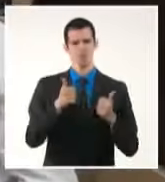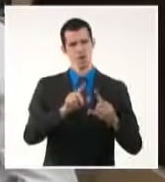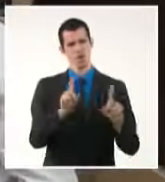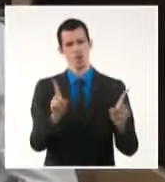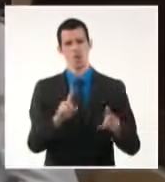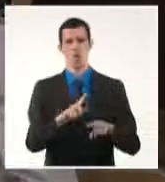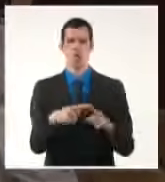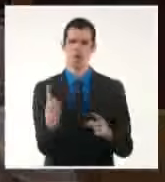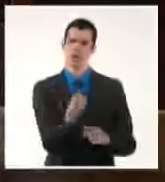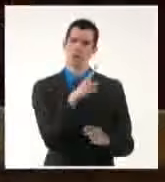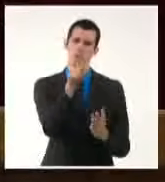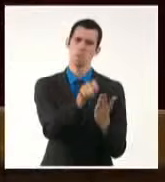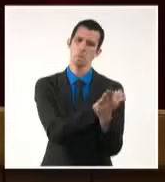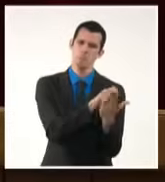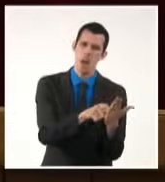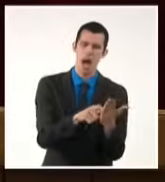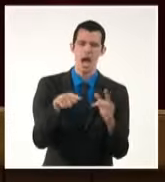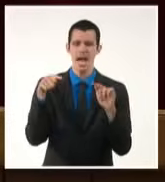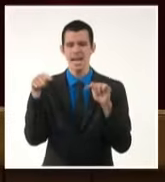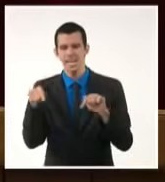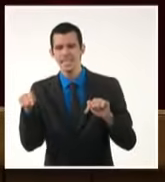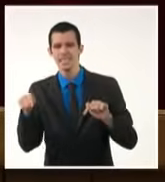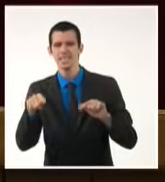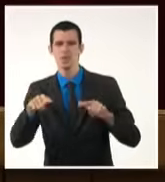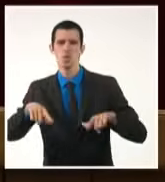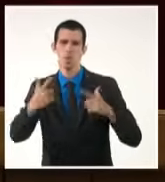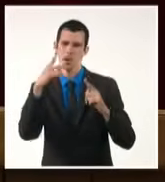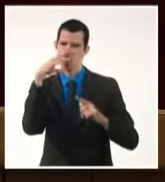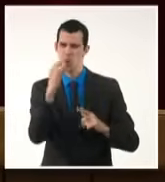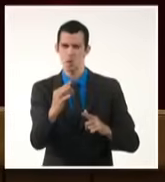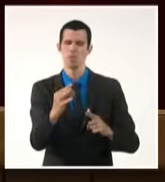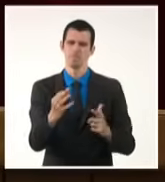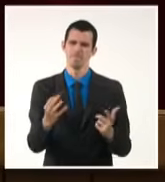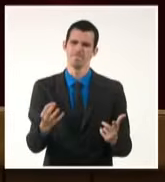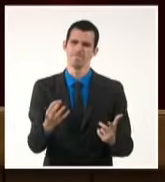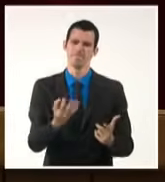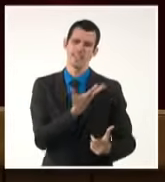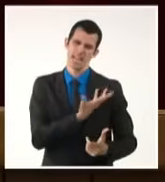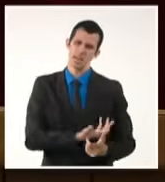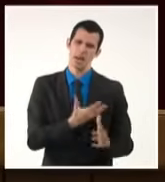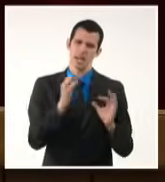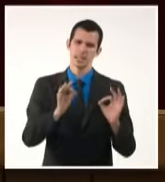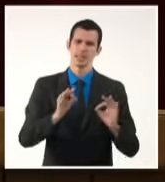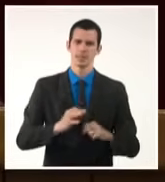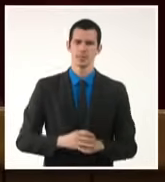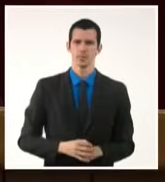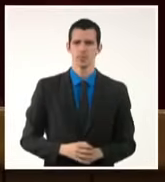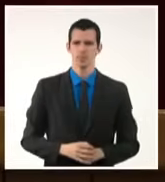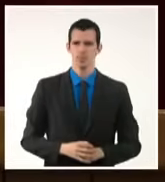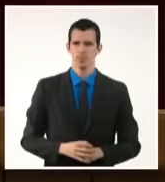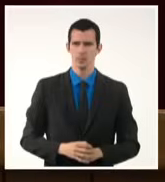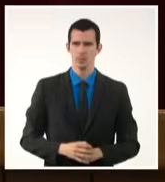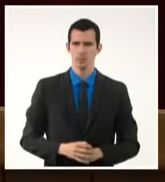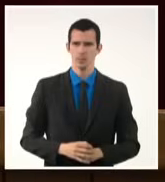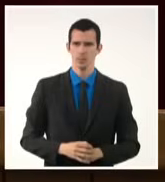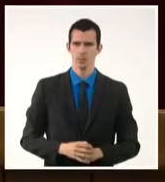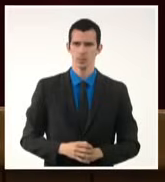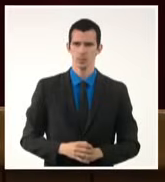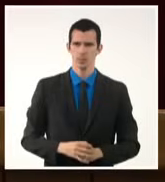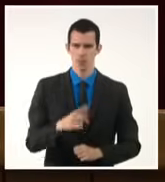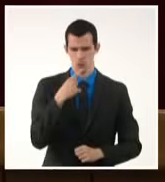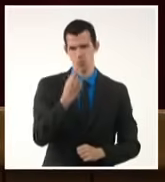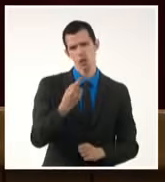positivos, medidas y decisiones que se tomaron antes. Podemos dar fe de la voluntad expresa del